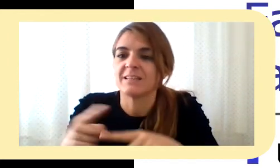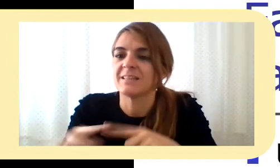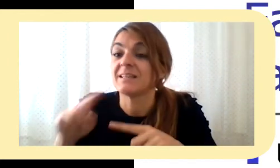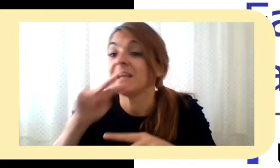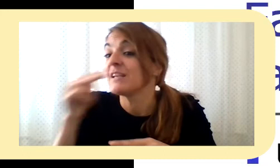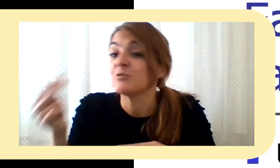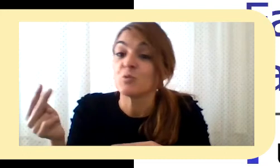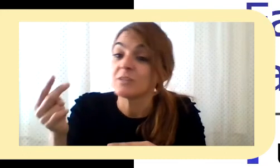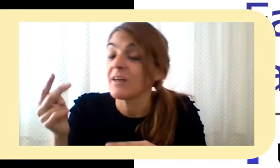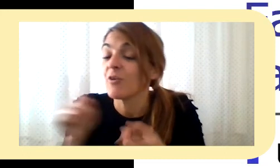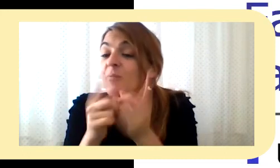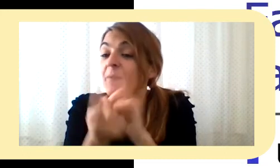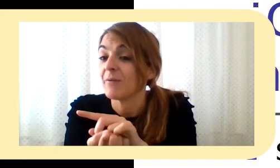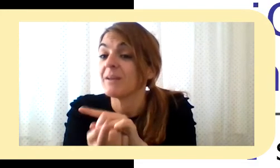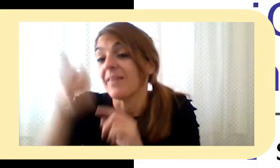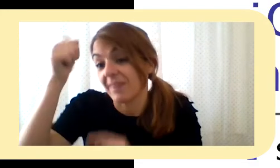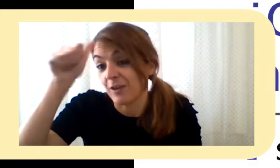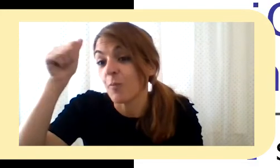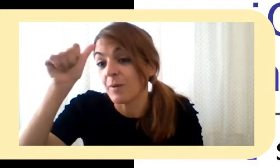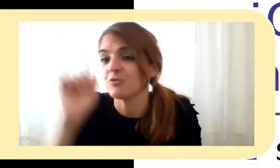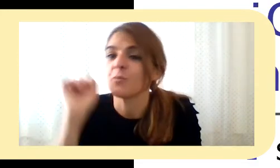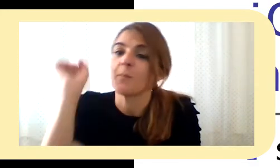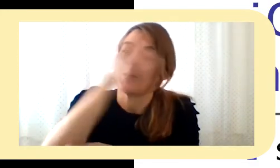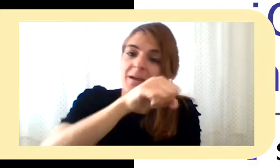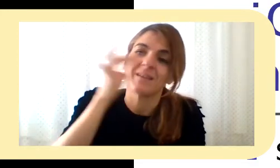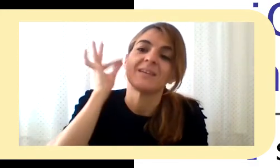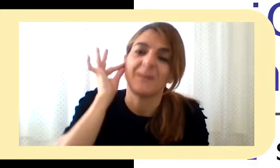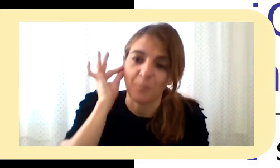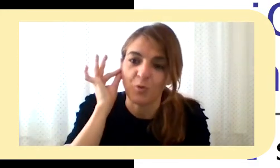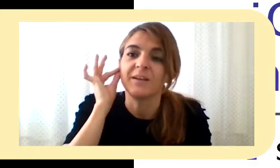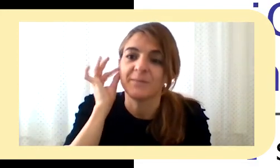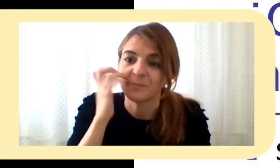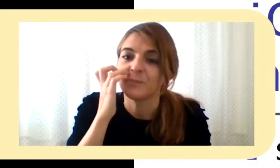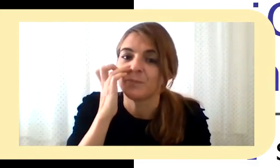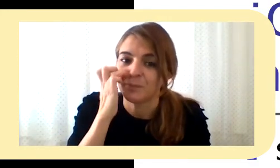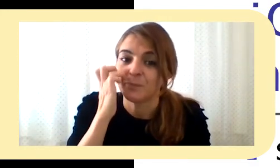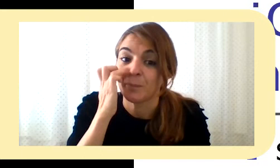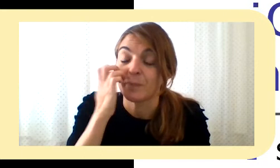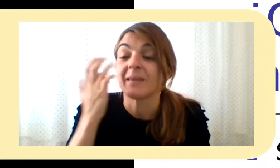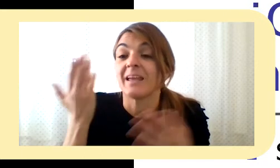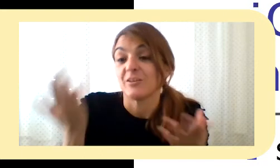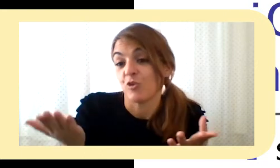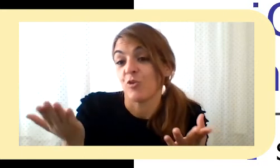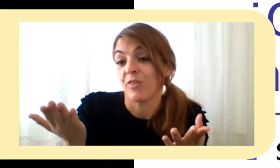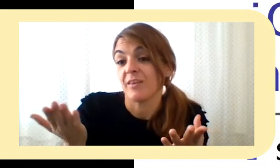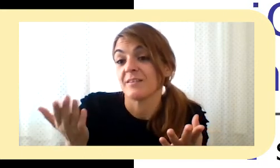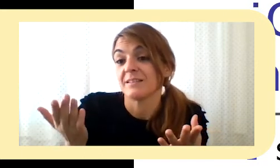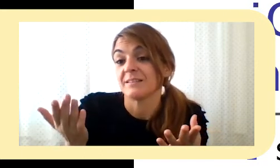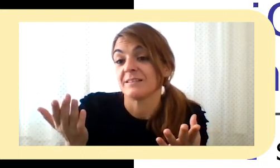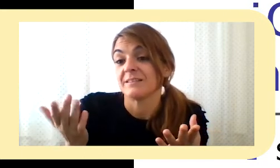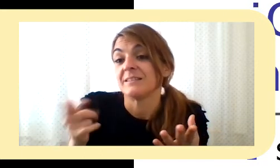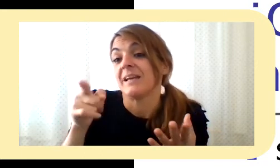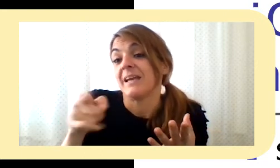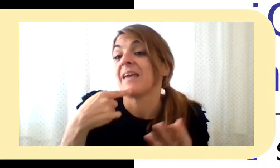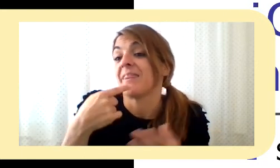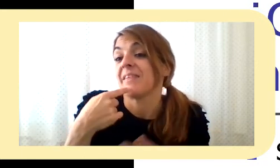machos es superior a la de las hembras. ¿Y qué hacer pues en esta investigación? Pues ella lo que dice es que debemos trabajar